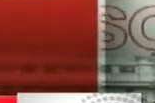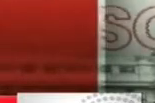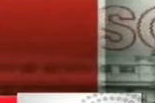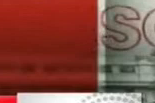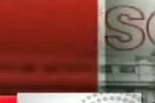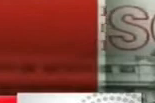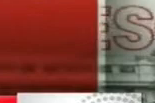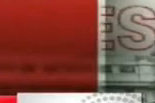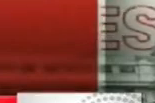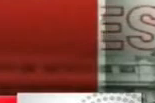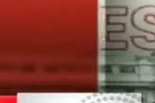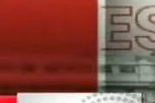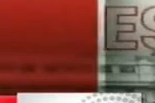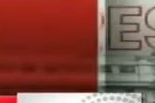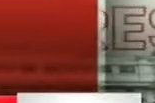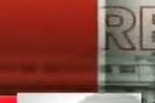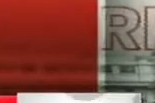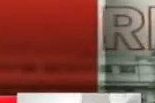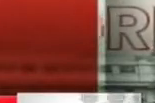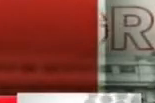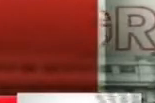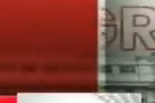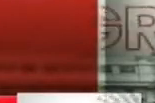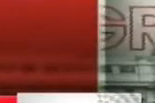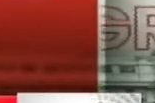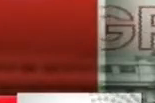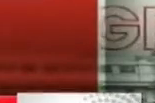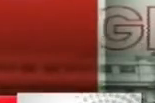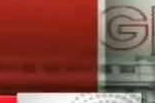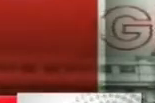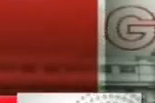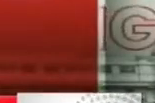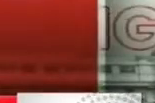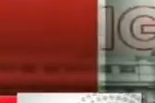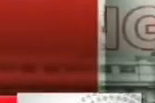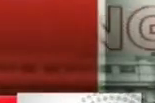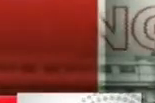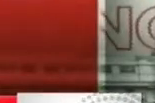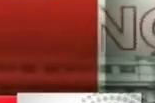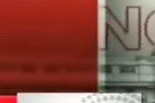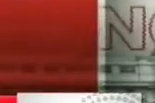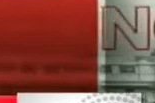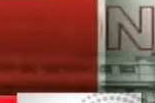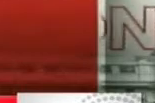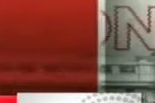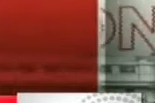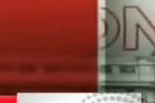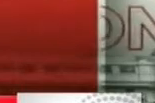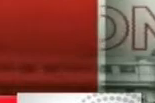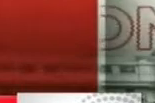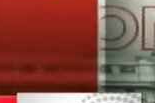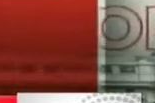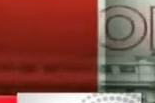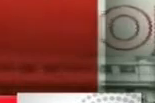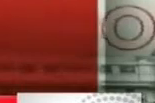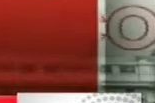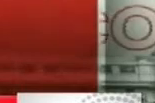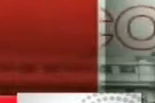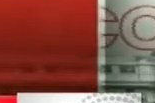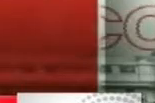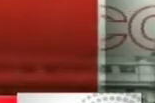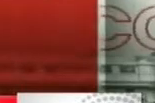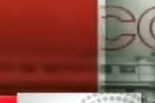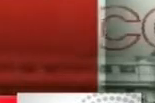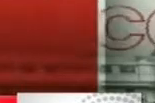región de Huancavelica. Señor ministro, quisiera yo preguntarlo. Se ha lanzado